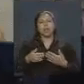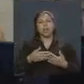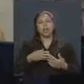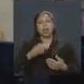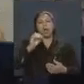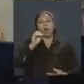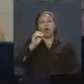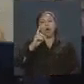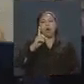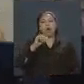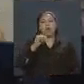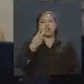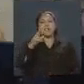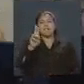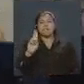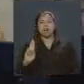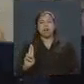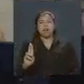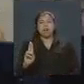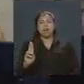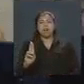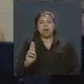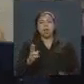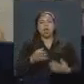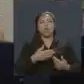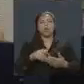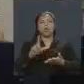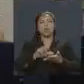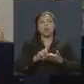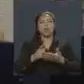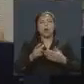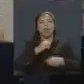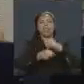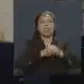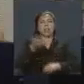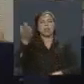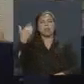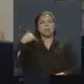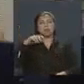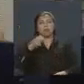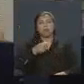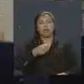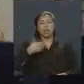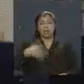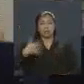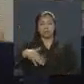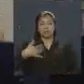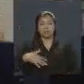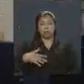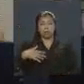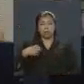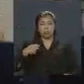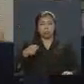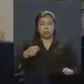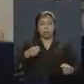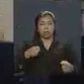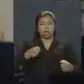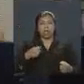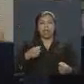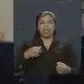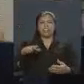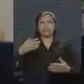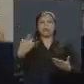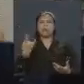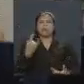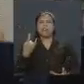olivar, del lugar del que tuvimos noticias el año pasado, muy importantes y de alto impacto en la comunidad científica,